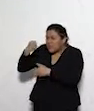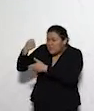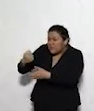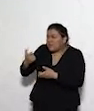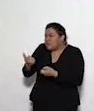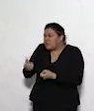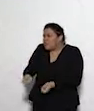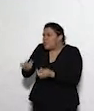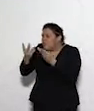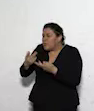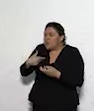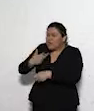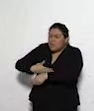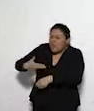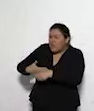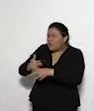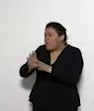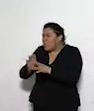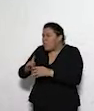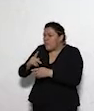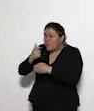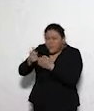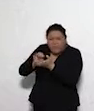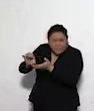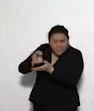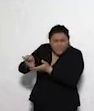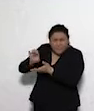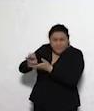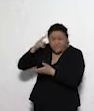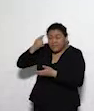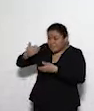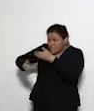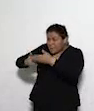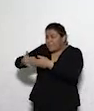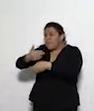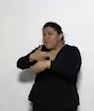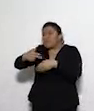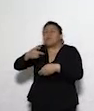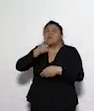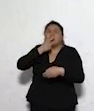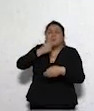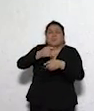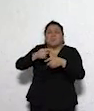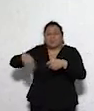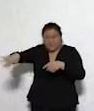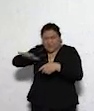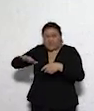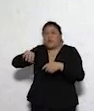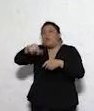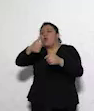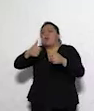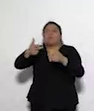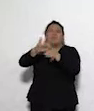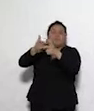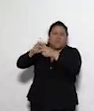la generación de capacidades en las mismas que les permitieran hacer frente a las actividades de organizaciones criminales, no presentó esas tasas de